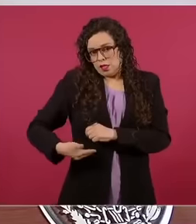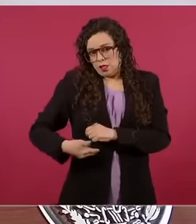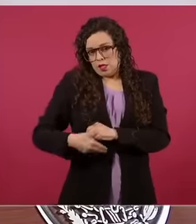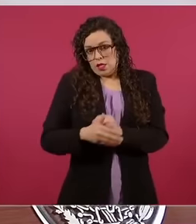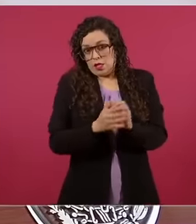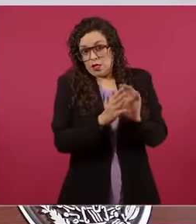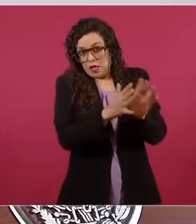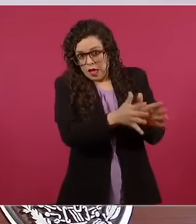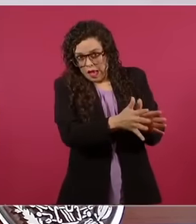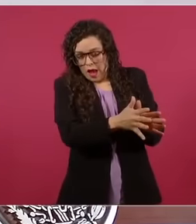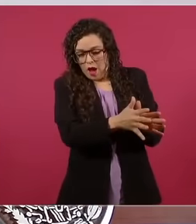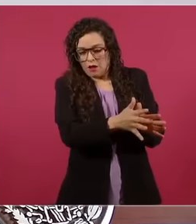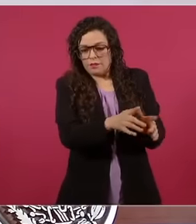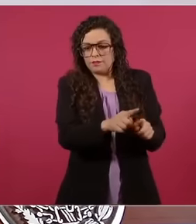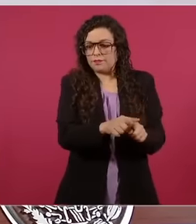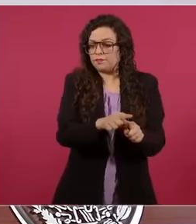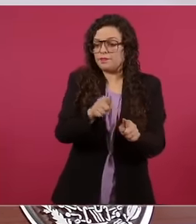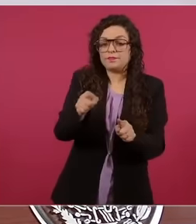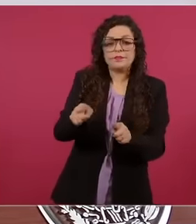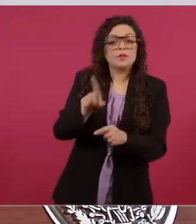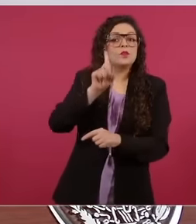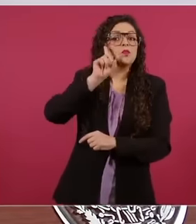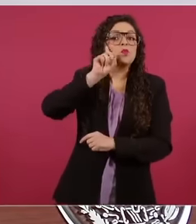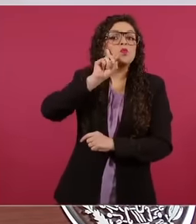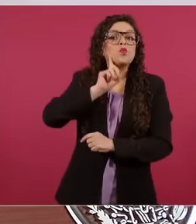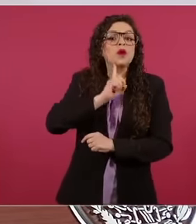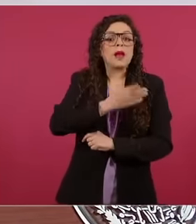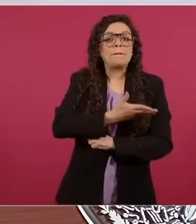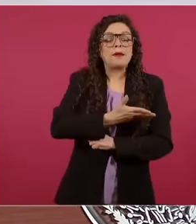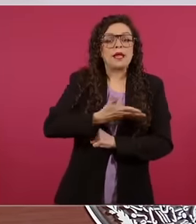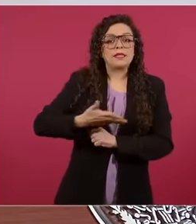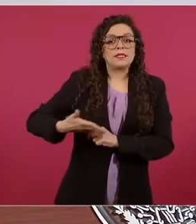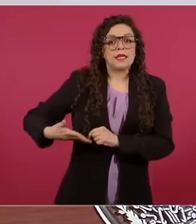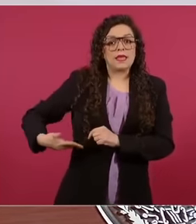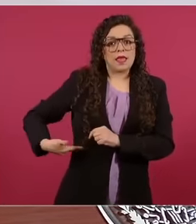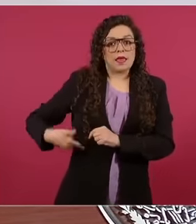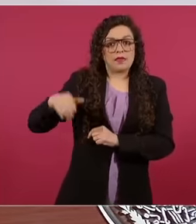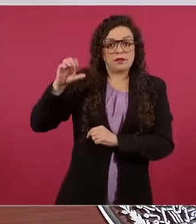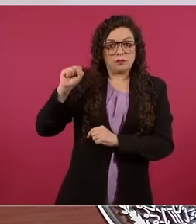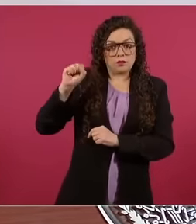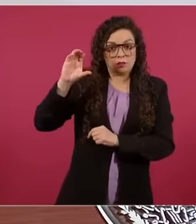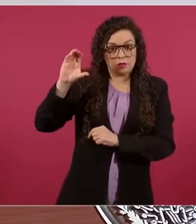Pero la presidenta de la Suprema Corte,